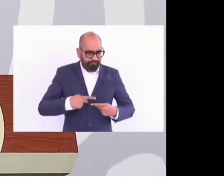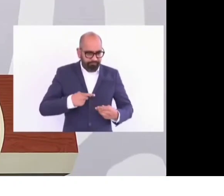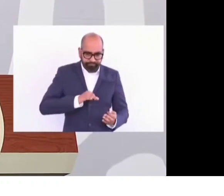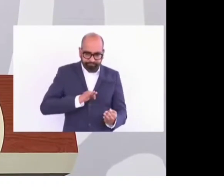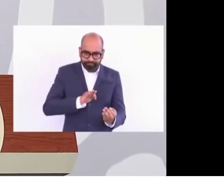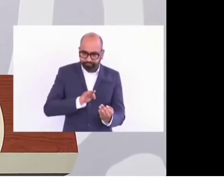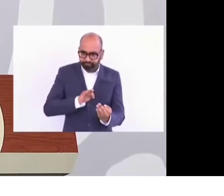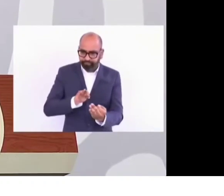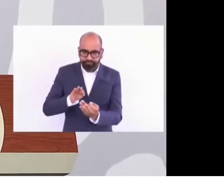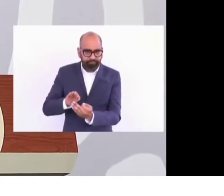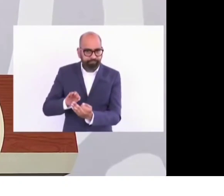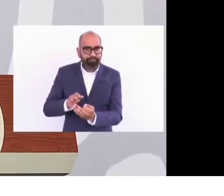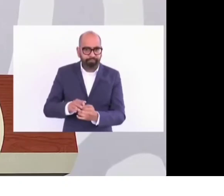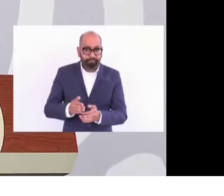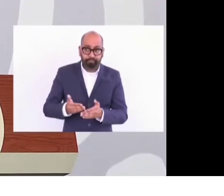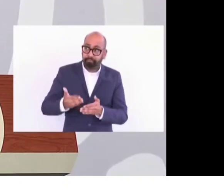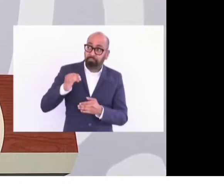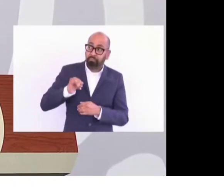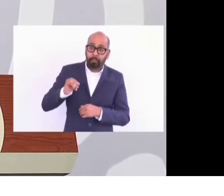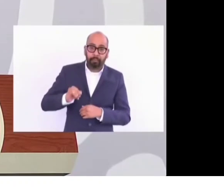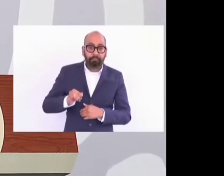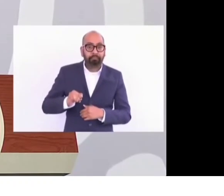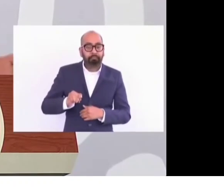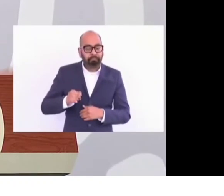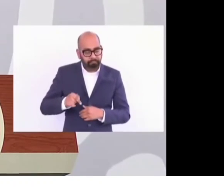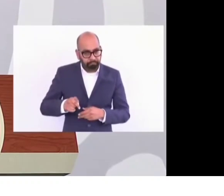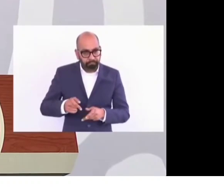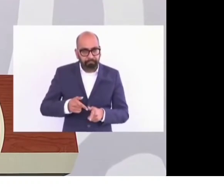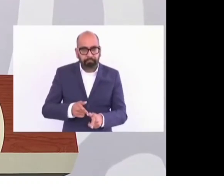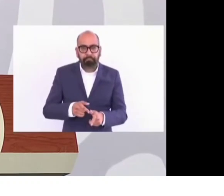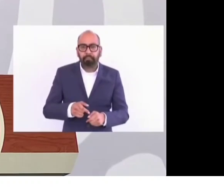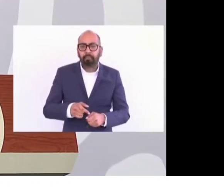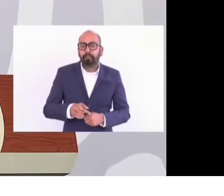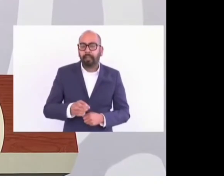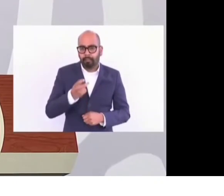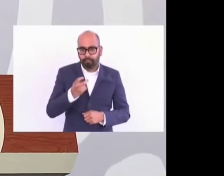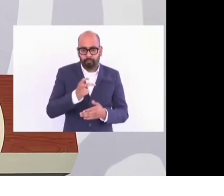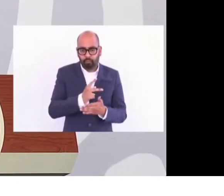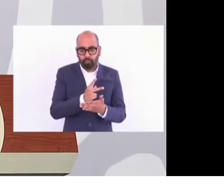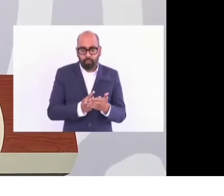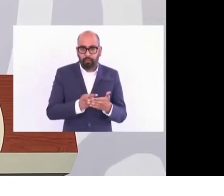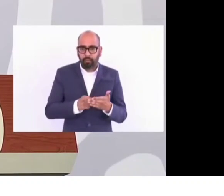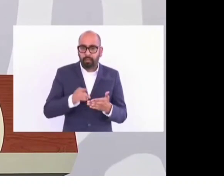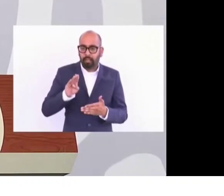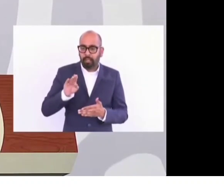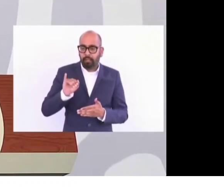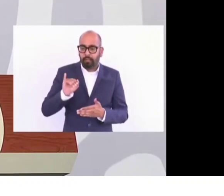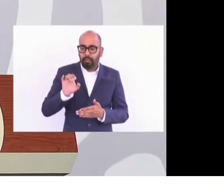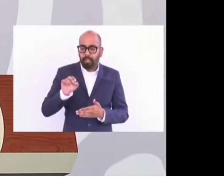nunca, porque para eso son los programas de bienestar.